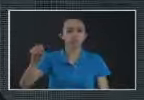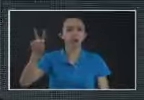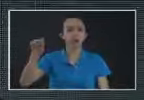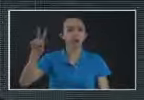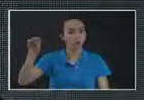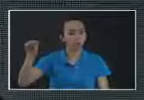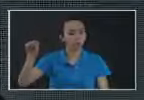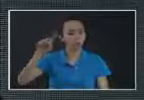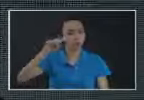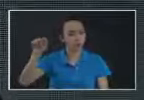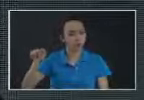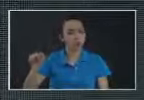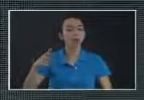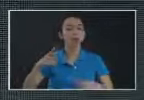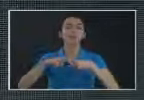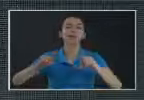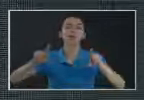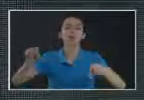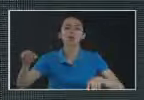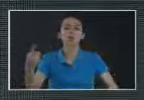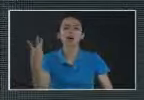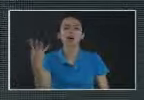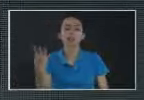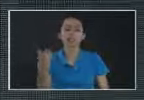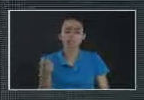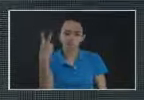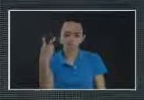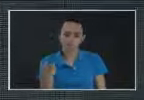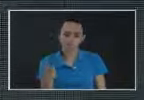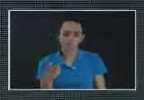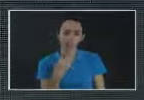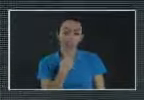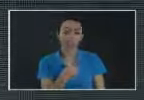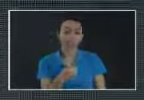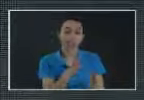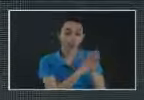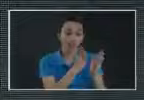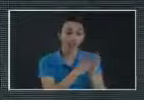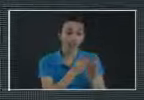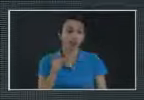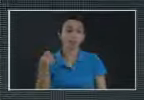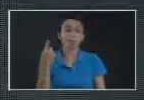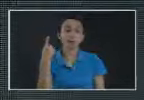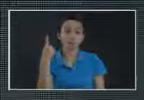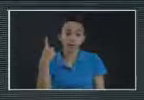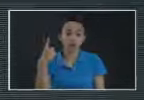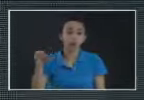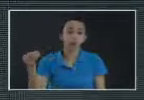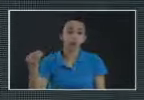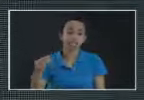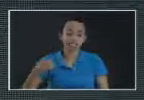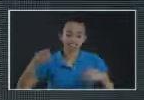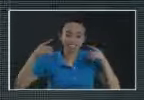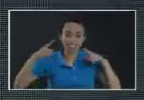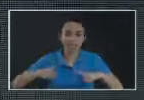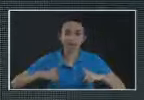Pero cuántas veces, porque dice la ciencia que lo primero que se le desarrolla a un niño es el oído. ¿Sí o no?